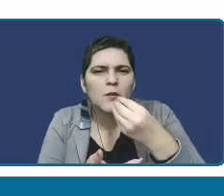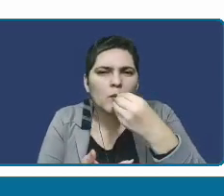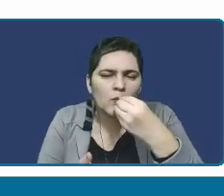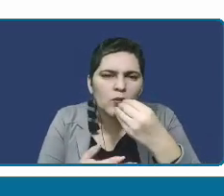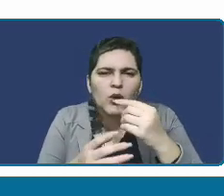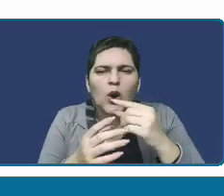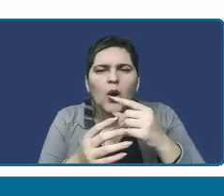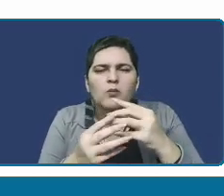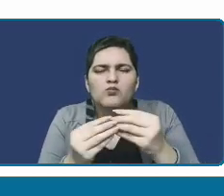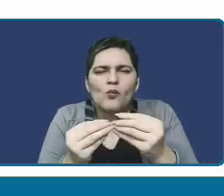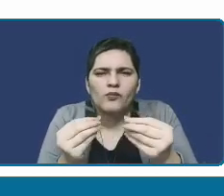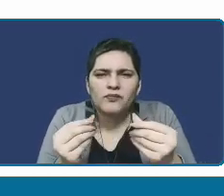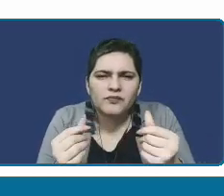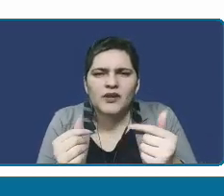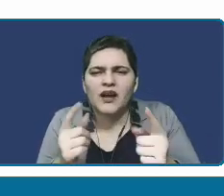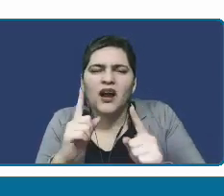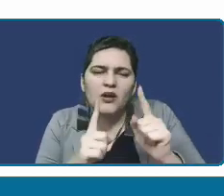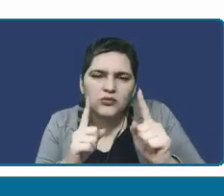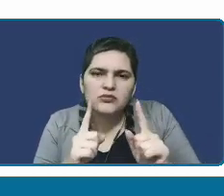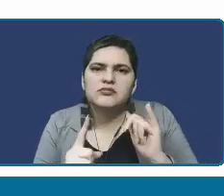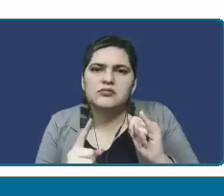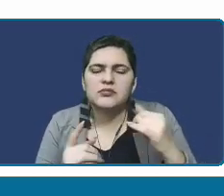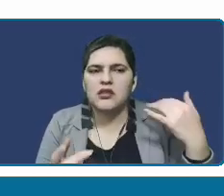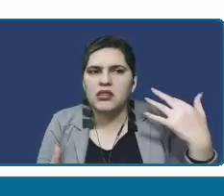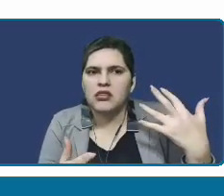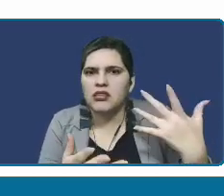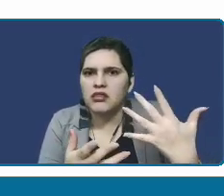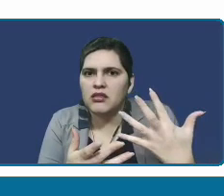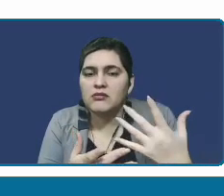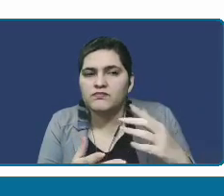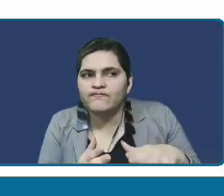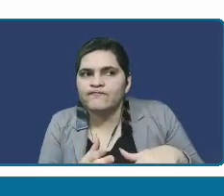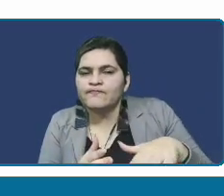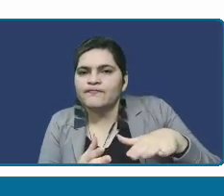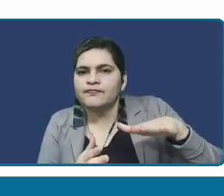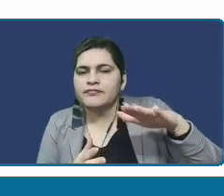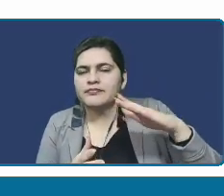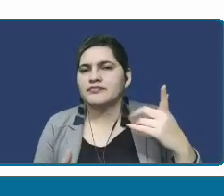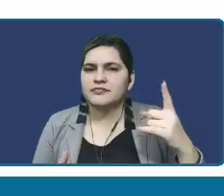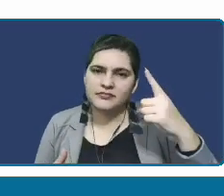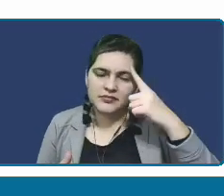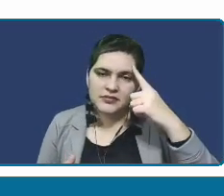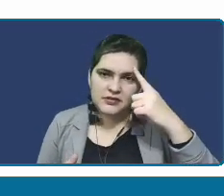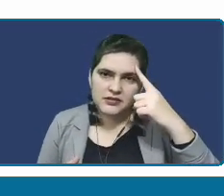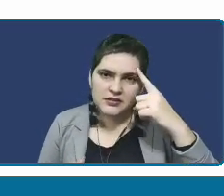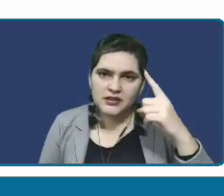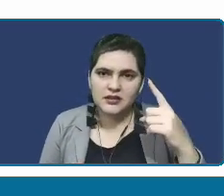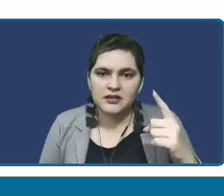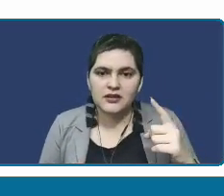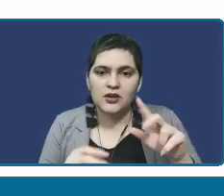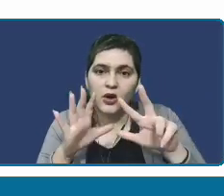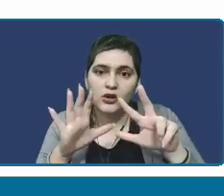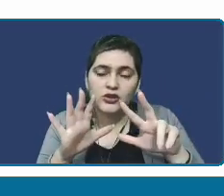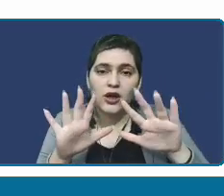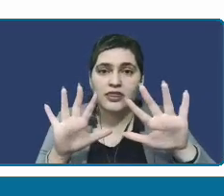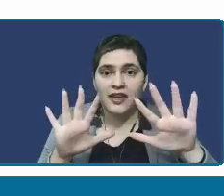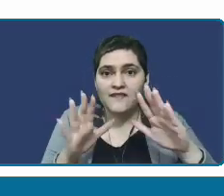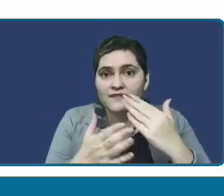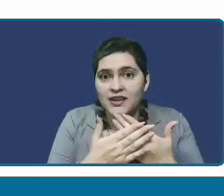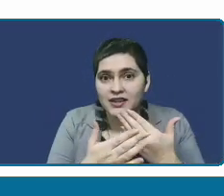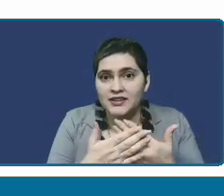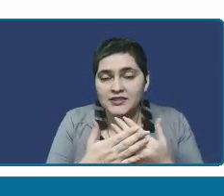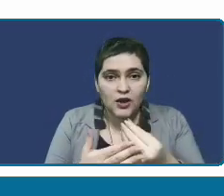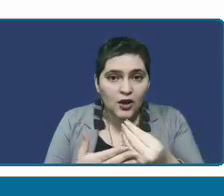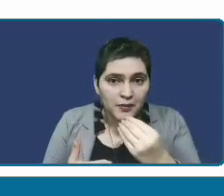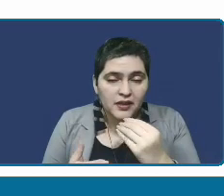porque si ya es normal tener que requerir 8 o 10 veces cada alimento en particular para que lo